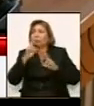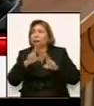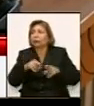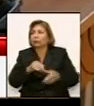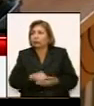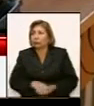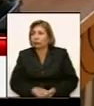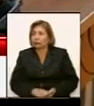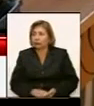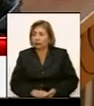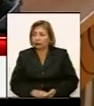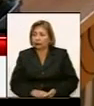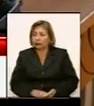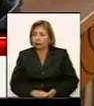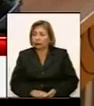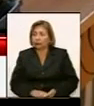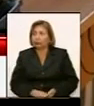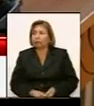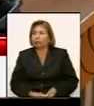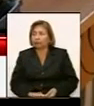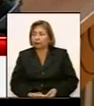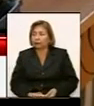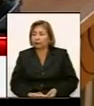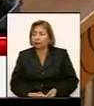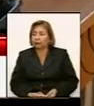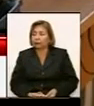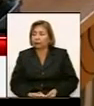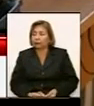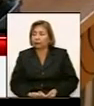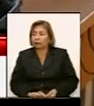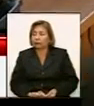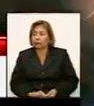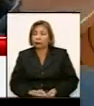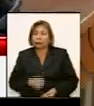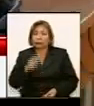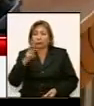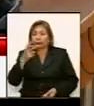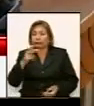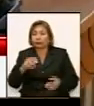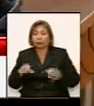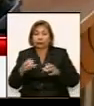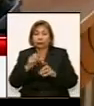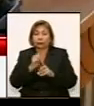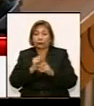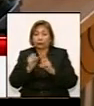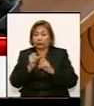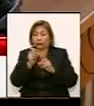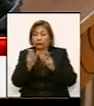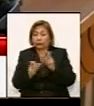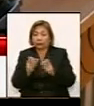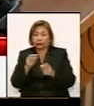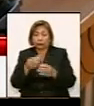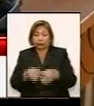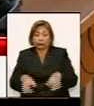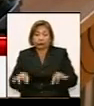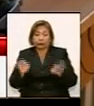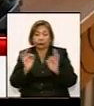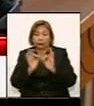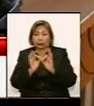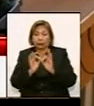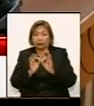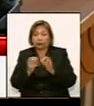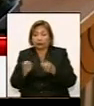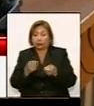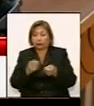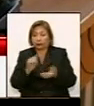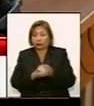se traten con un sentido de urgencia. El tercer actor es la ciudadanía. Nos parece importante recalcar el rol que está